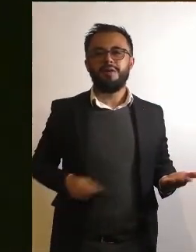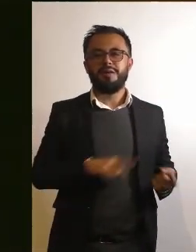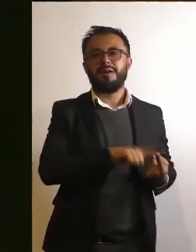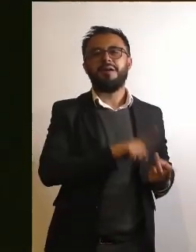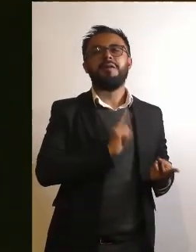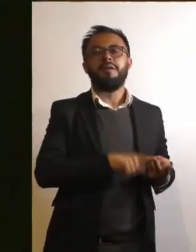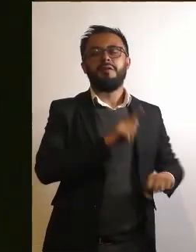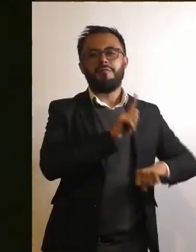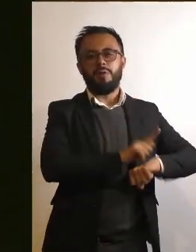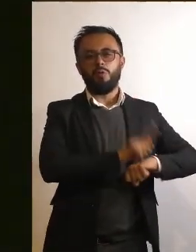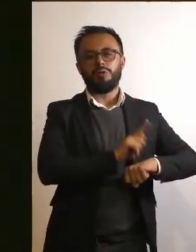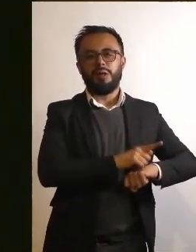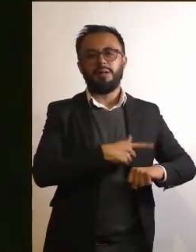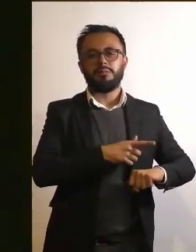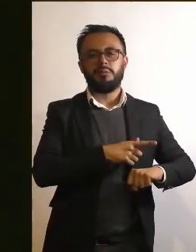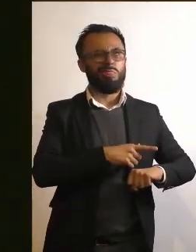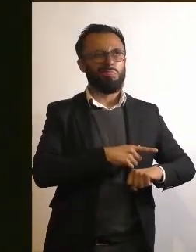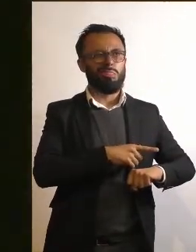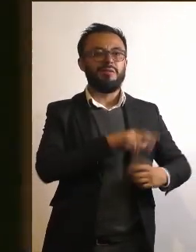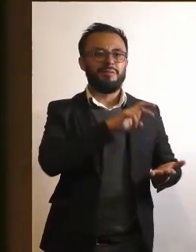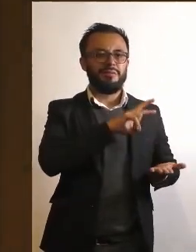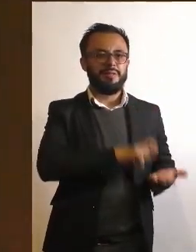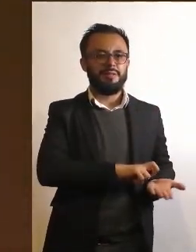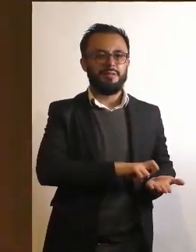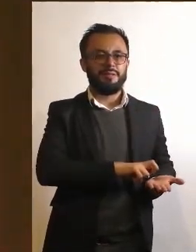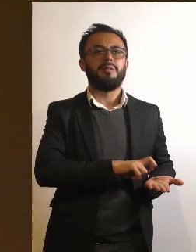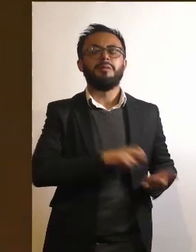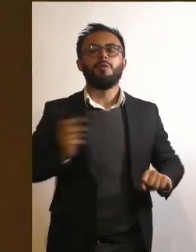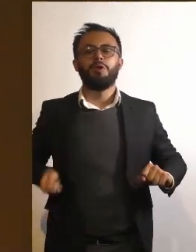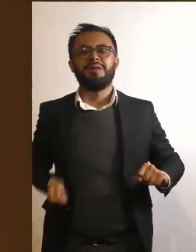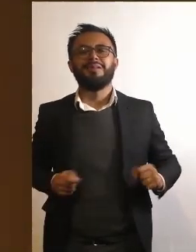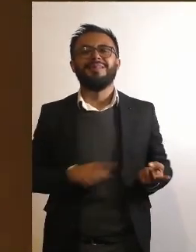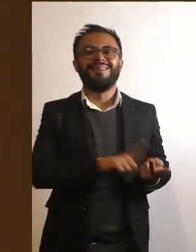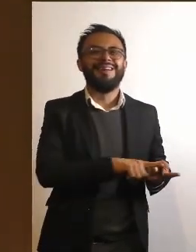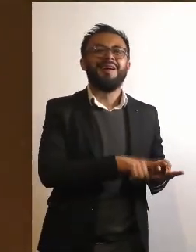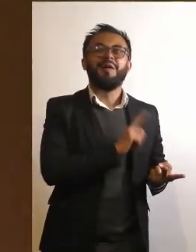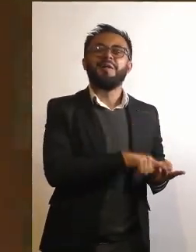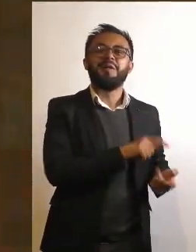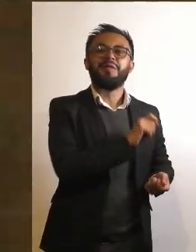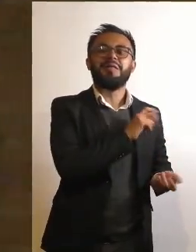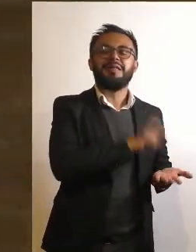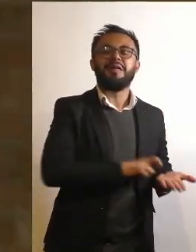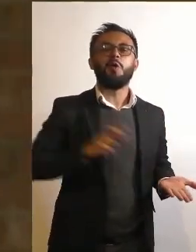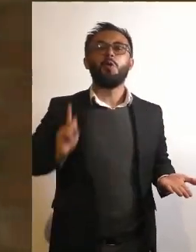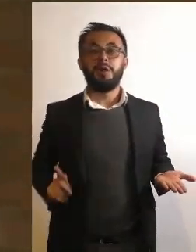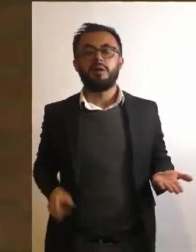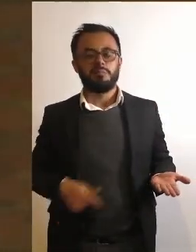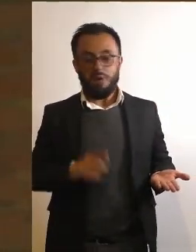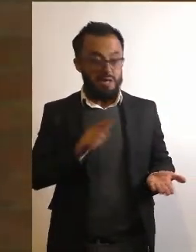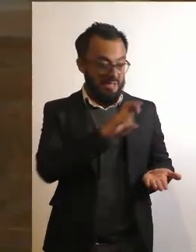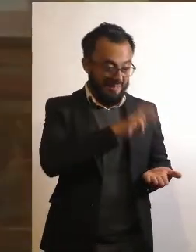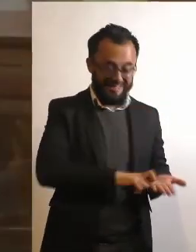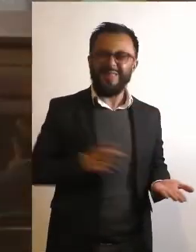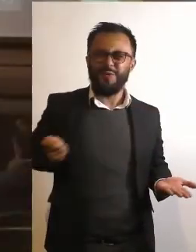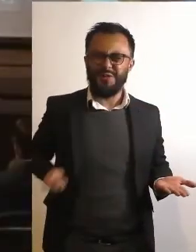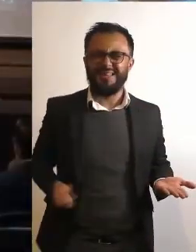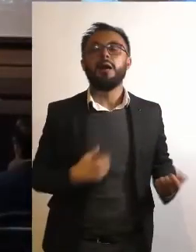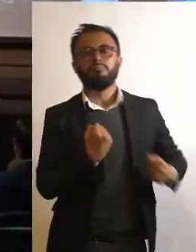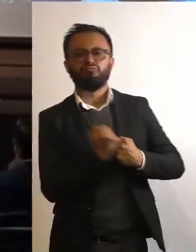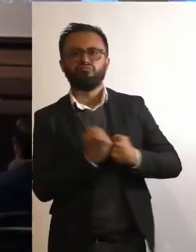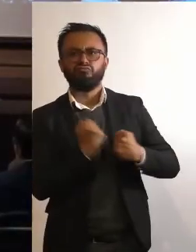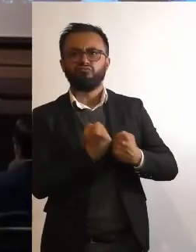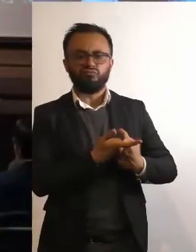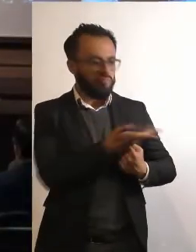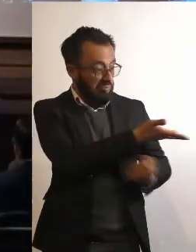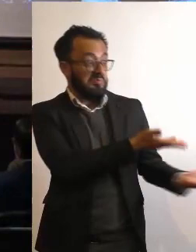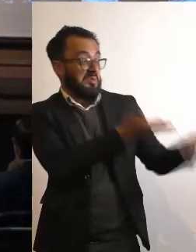a trabajar en esta propuesta. Gracias, rectora. Solo dos cosas. Lo interesante de estas propuestas es que tengan